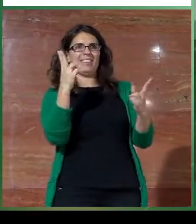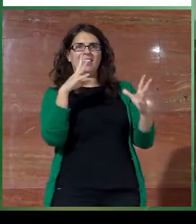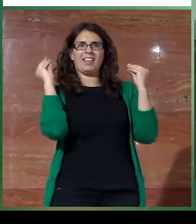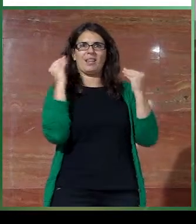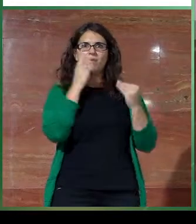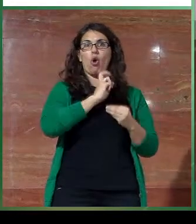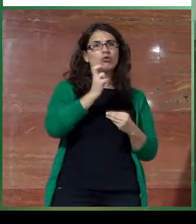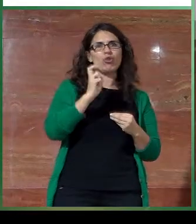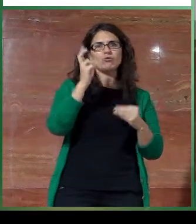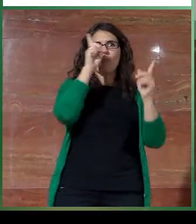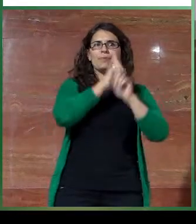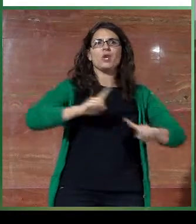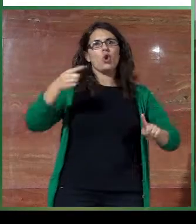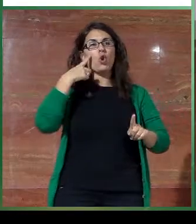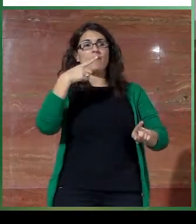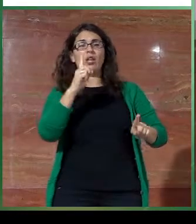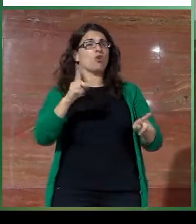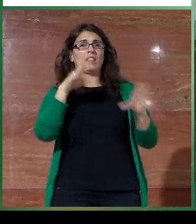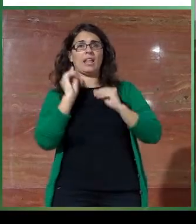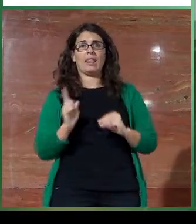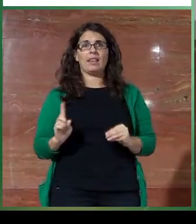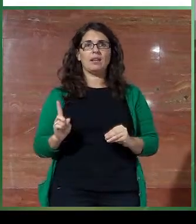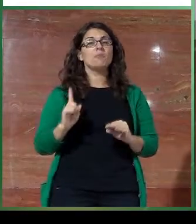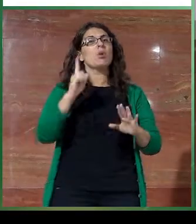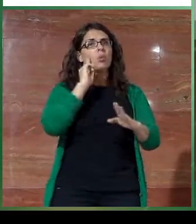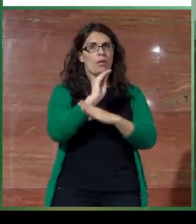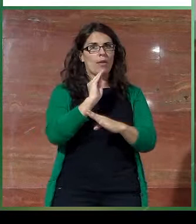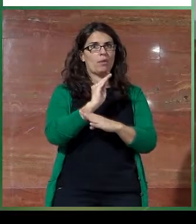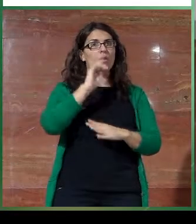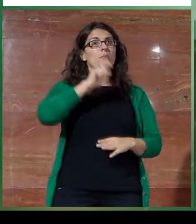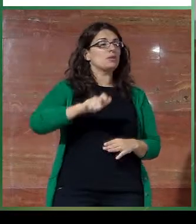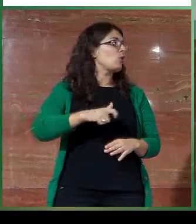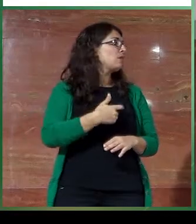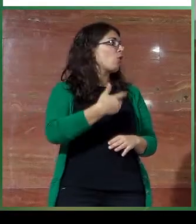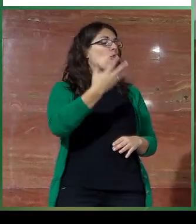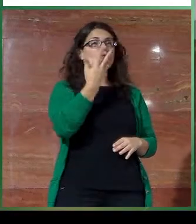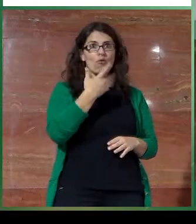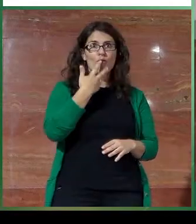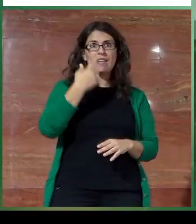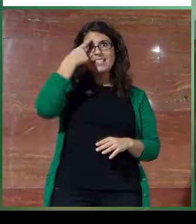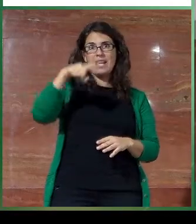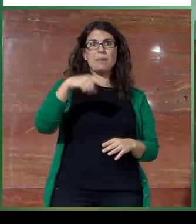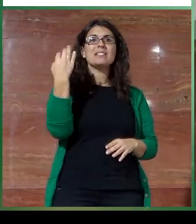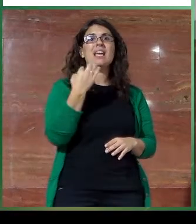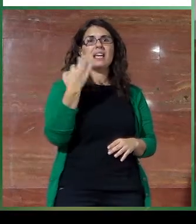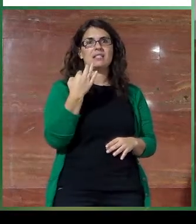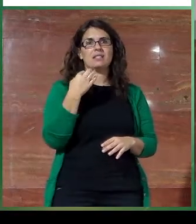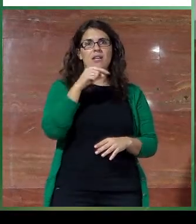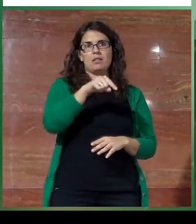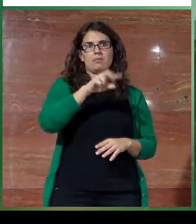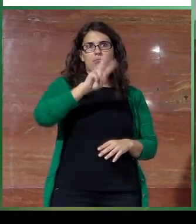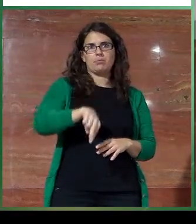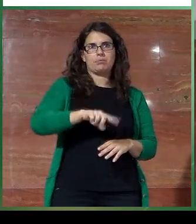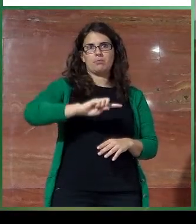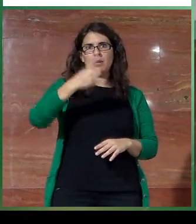ojo, ojo, los que la conocéis, pues ya sabéis que eso es el zaguán de la